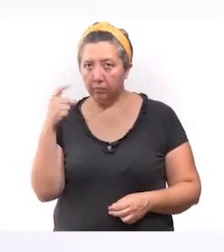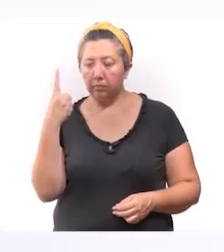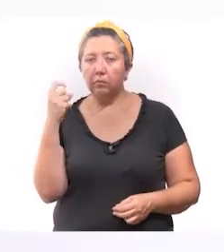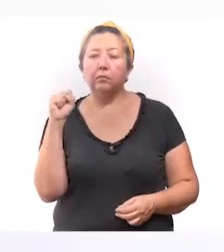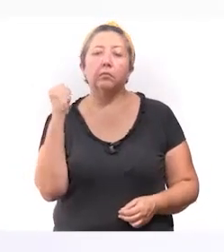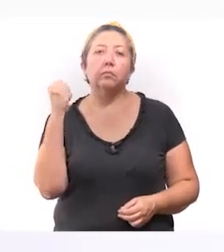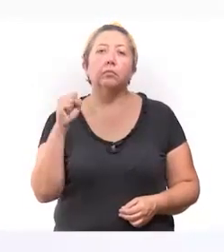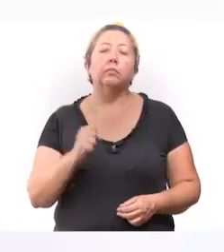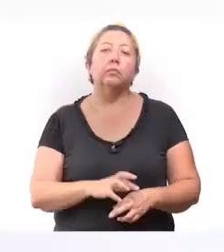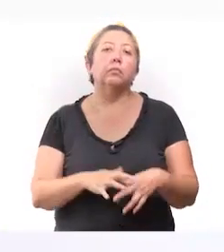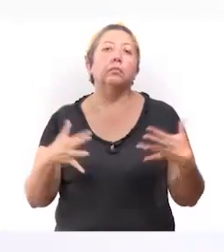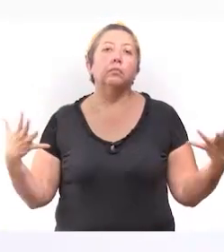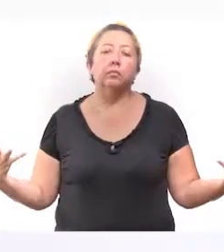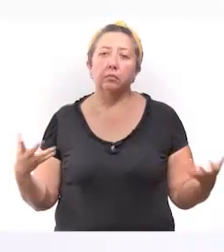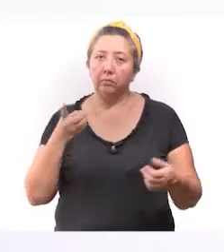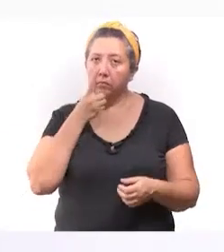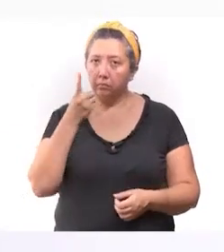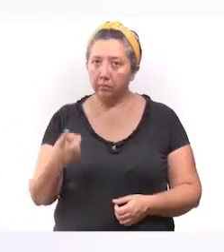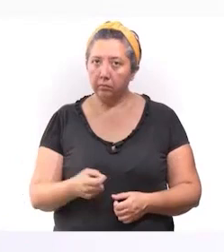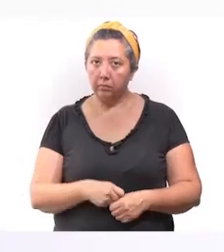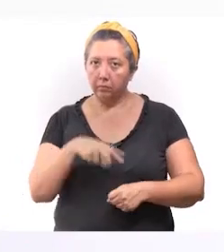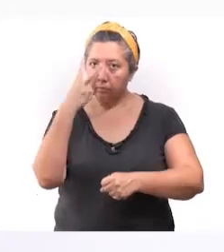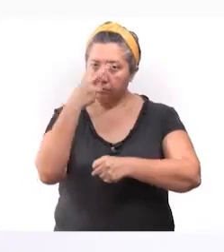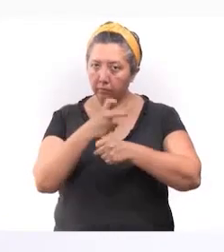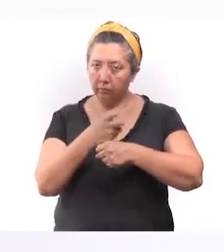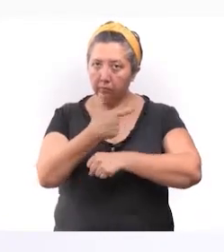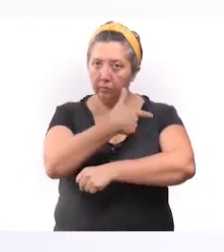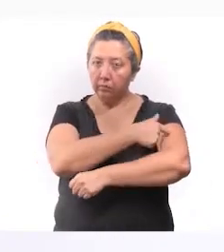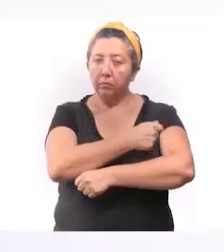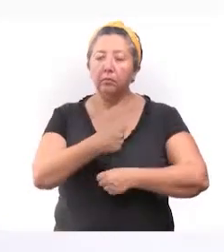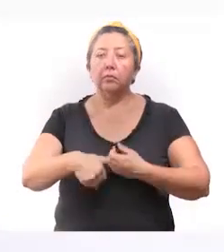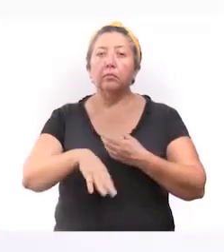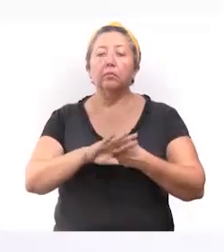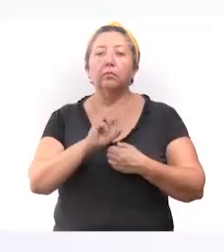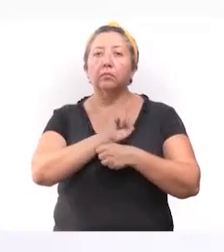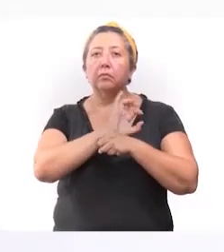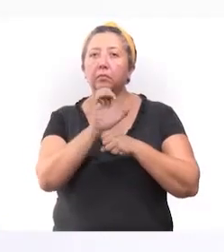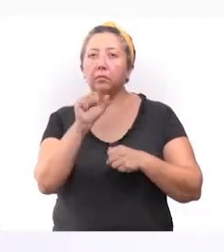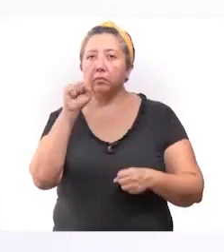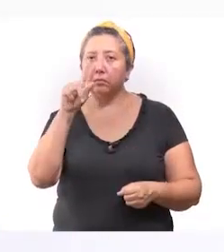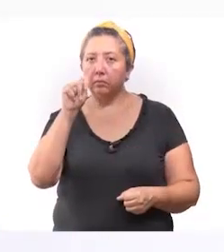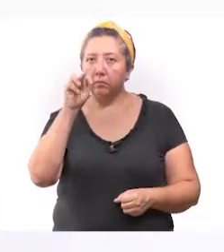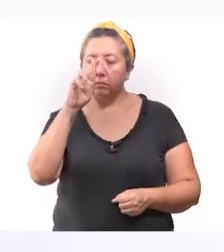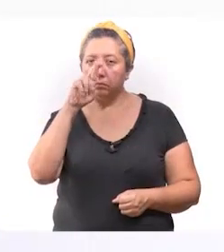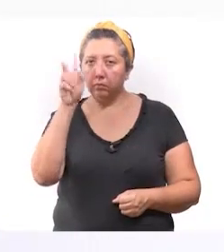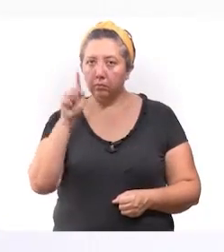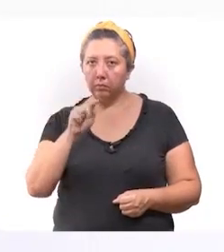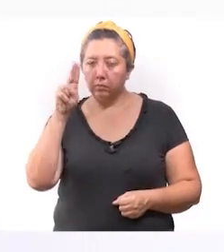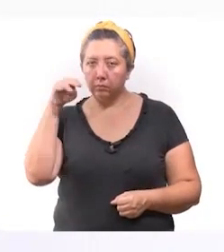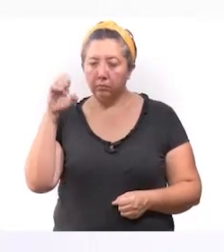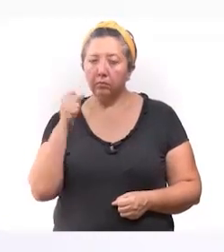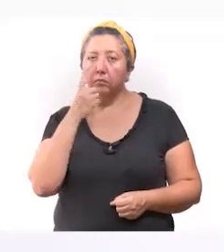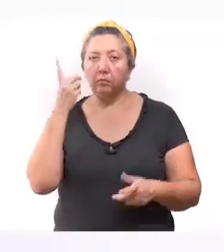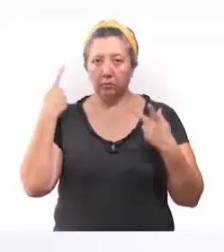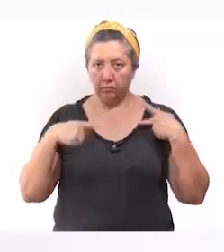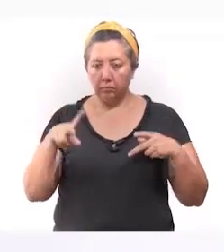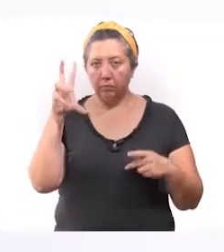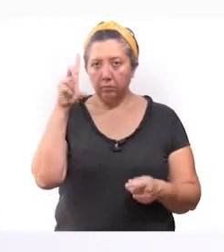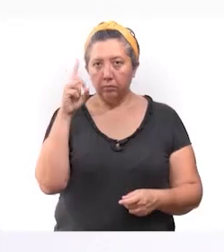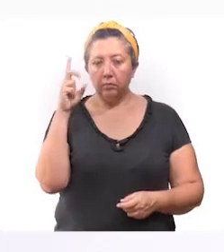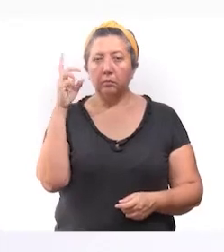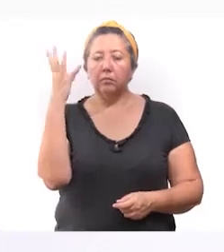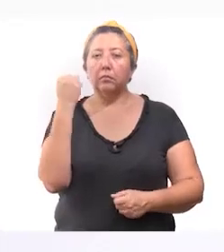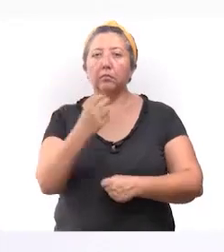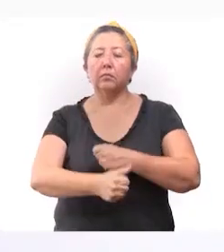de septiembre se llevará a cabo la aplicación de la segunda dosis contra el coronavirus de la farmacéutica AstraZeneca a personas de 30